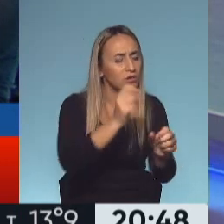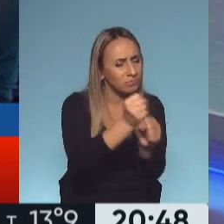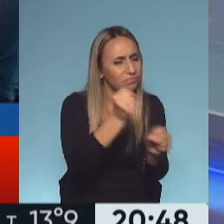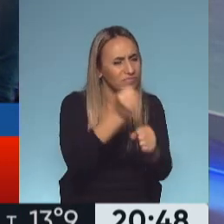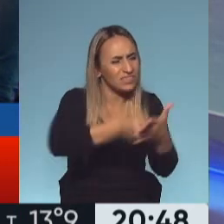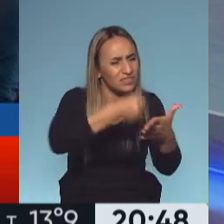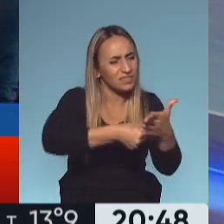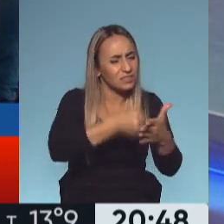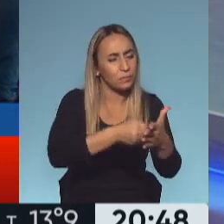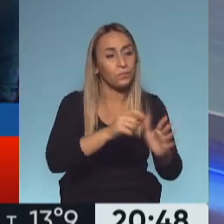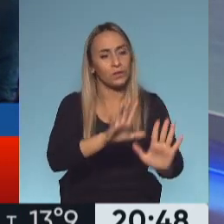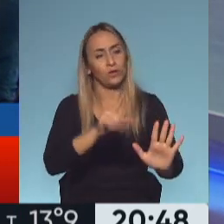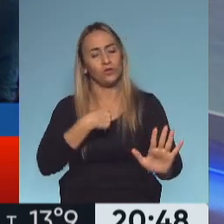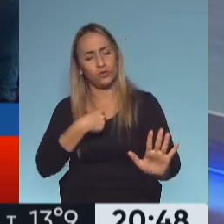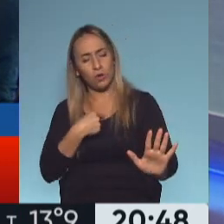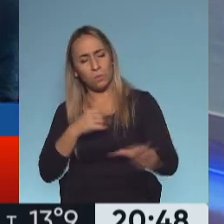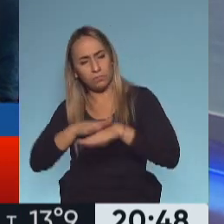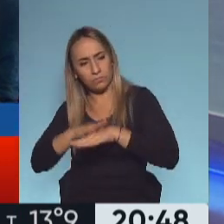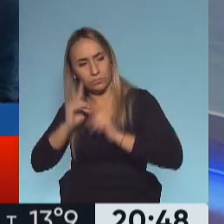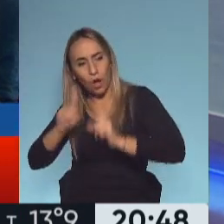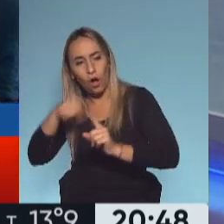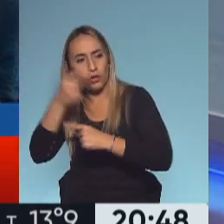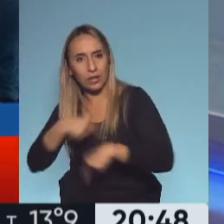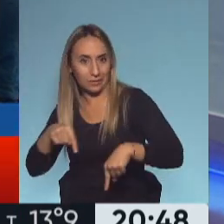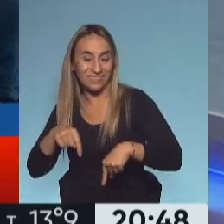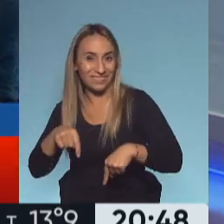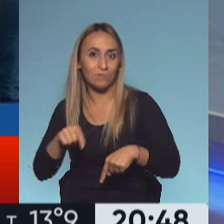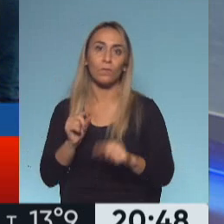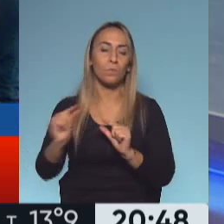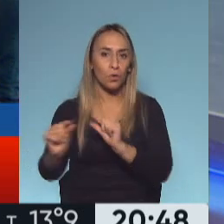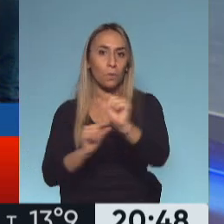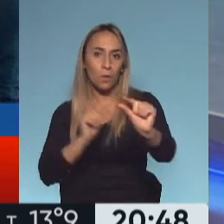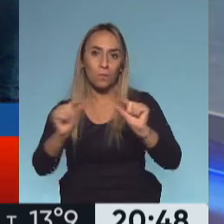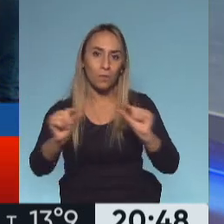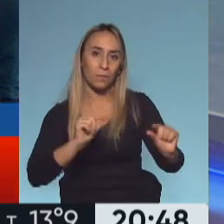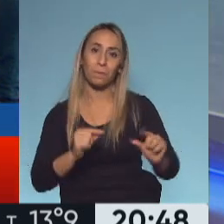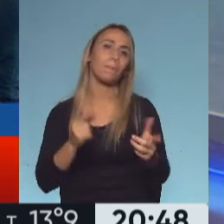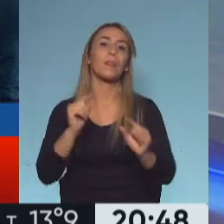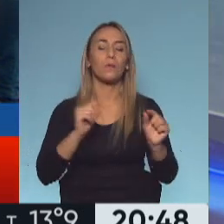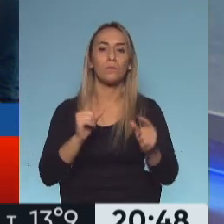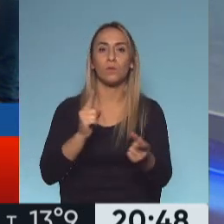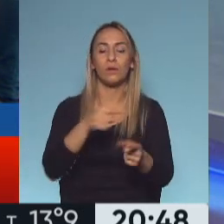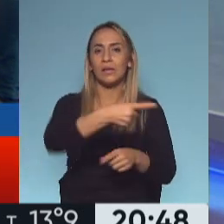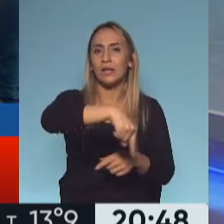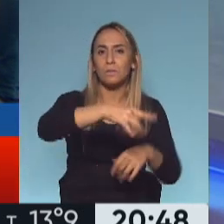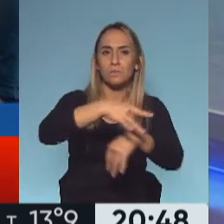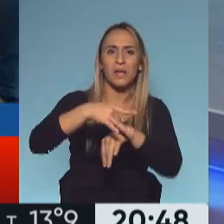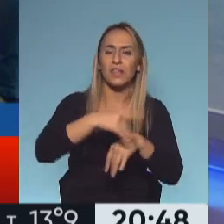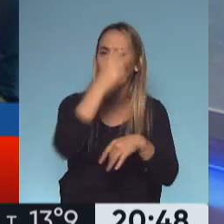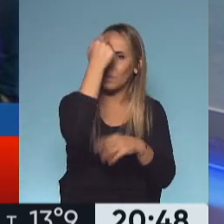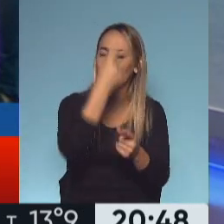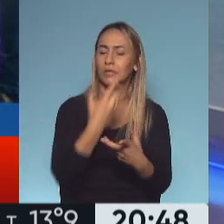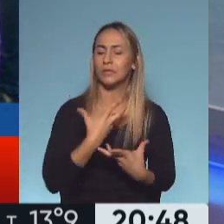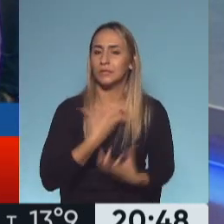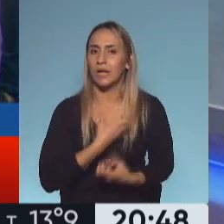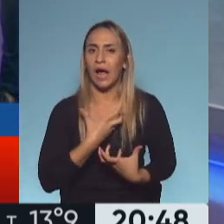Sí, correcto. Esto se trata de aliviar un poco la carga de trabajo, de estrés emocional también, y toda esa carga de angustia